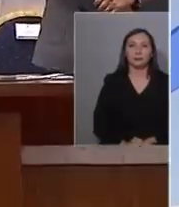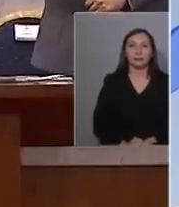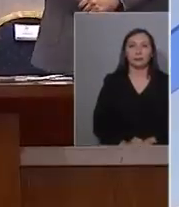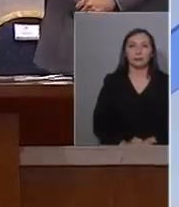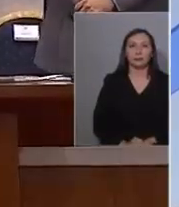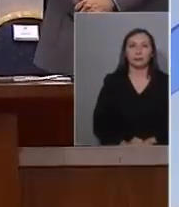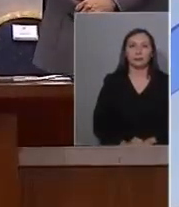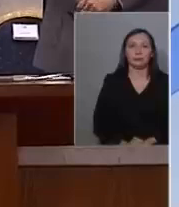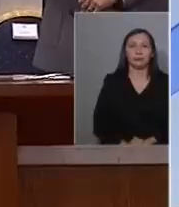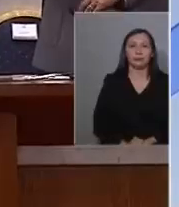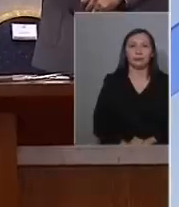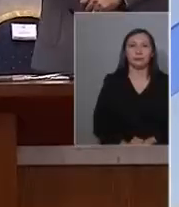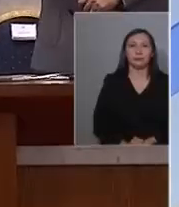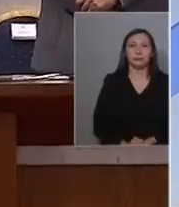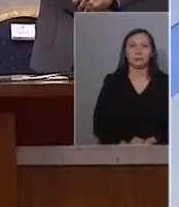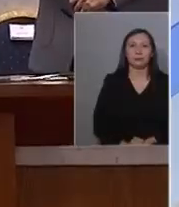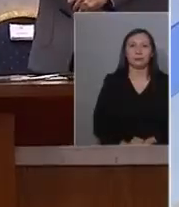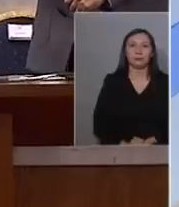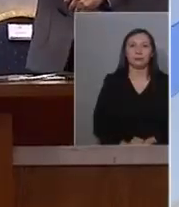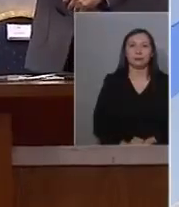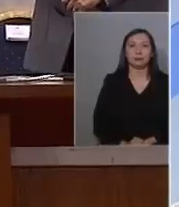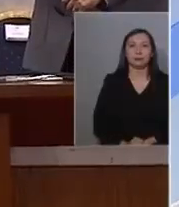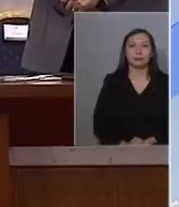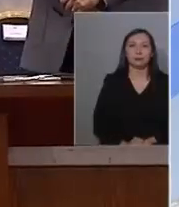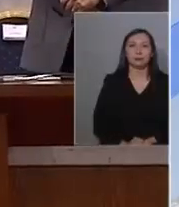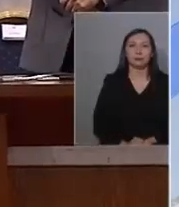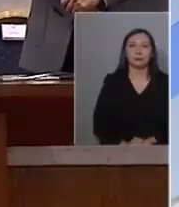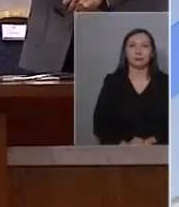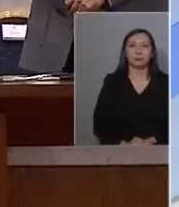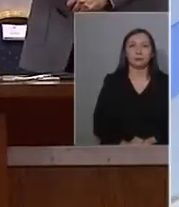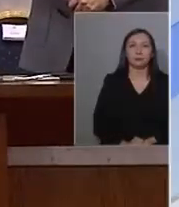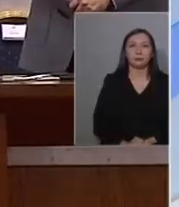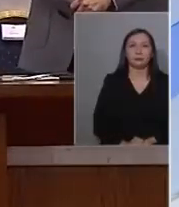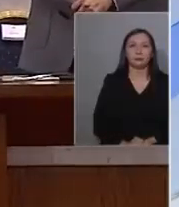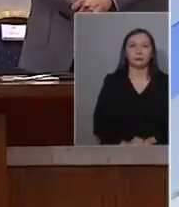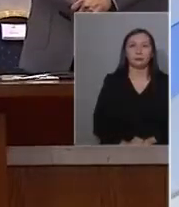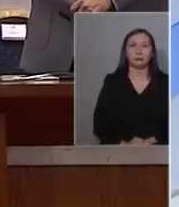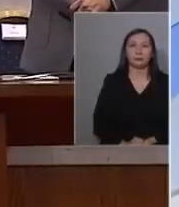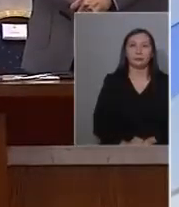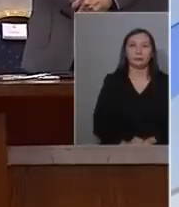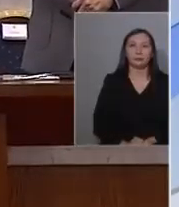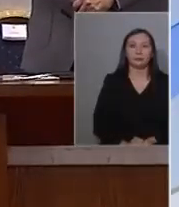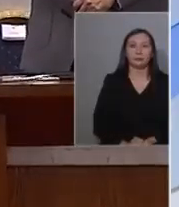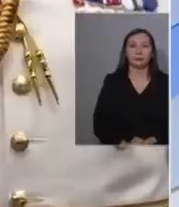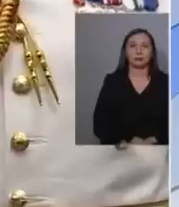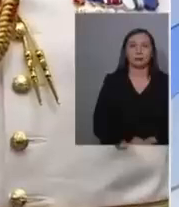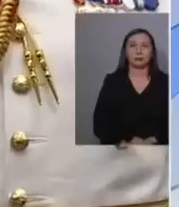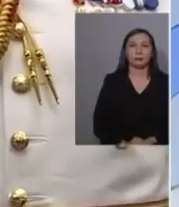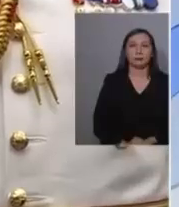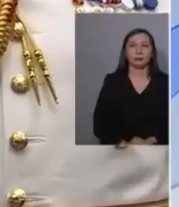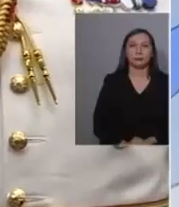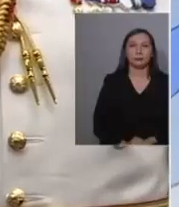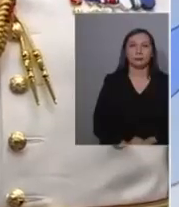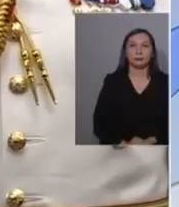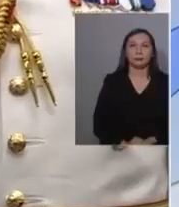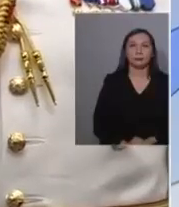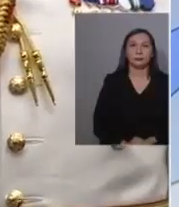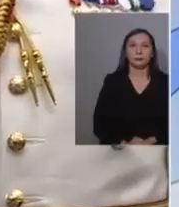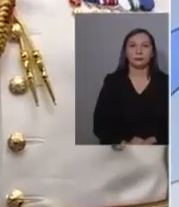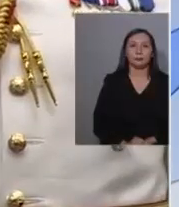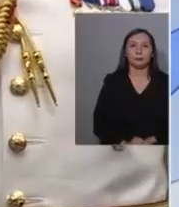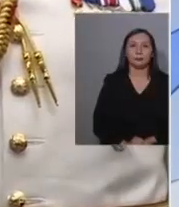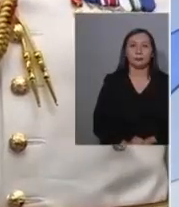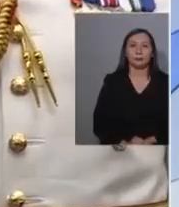Ahí está la ministra del Interior, Izquia Siches, 35 años del Colegio Médico